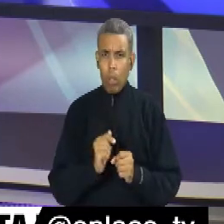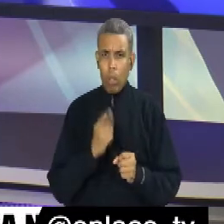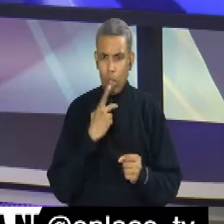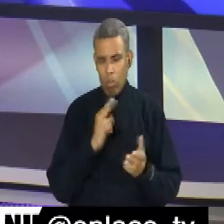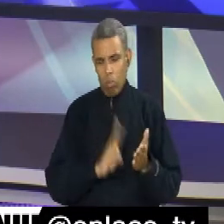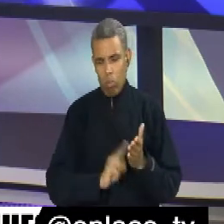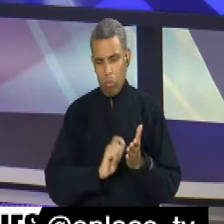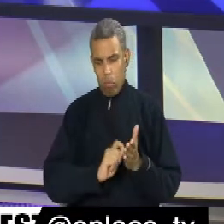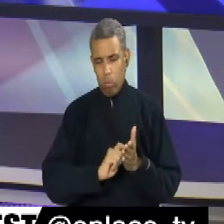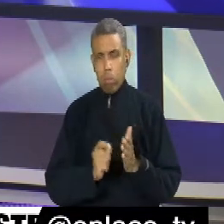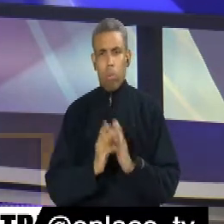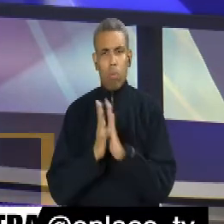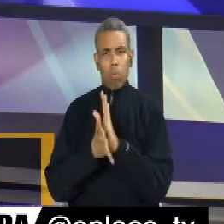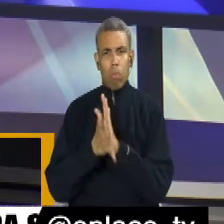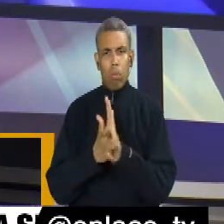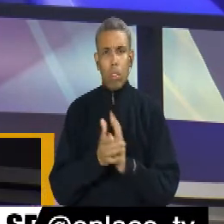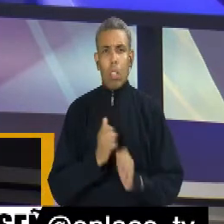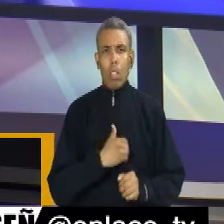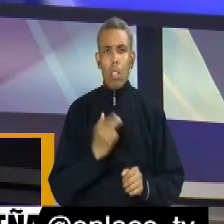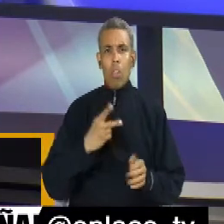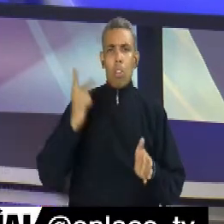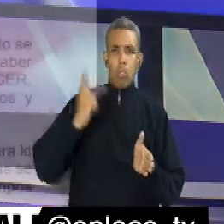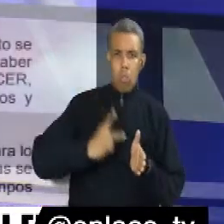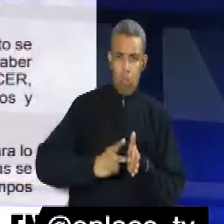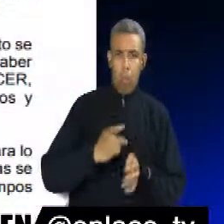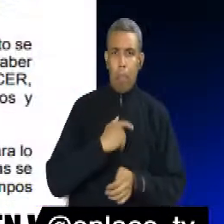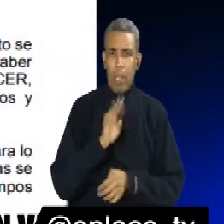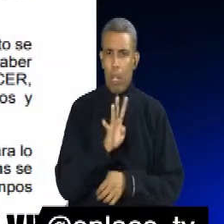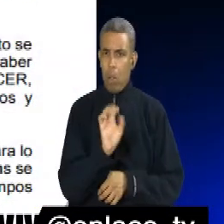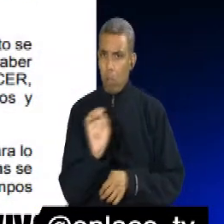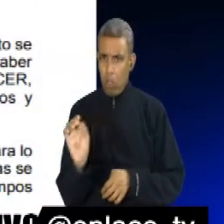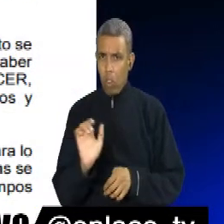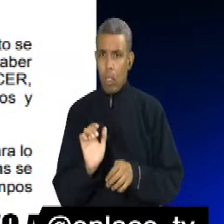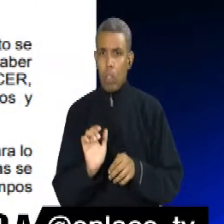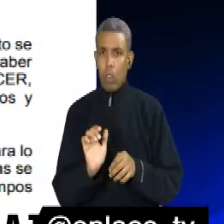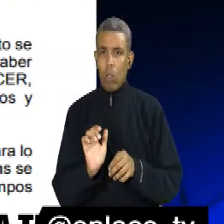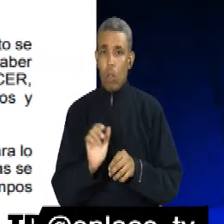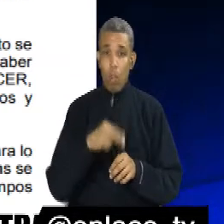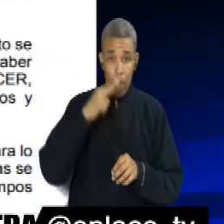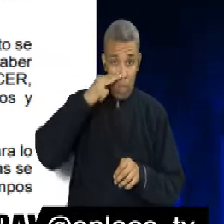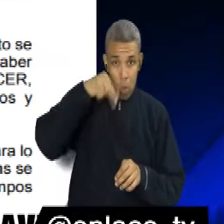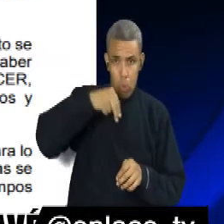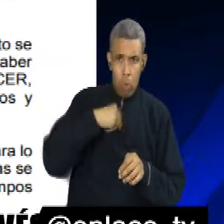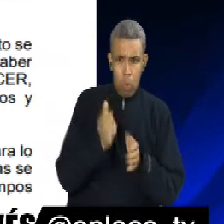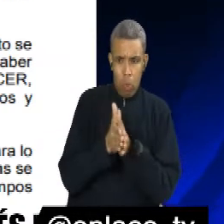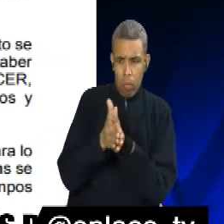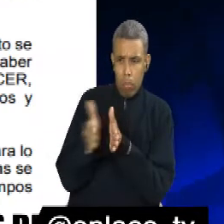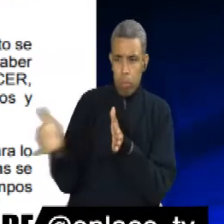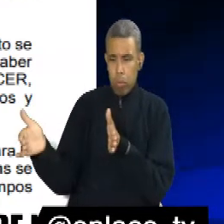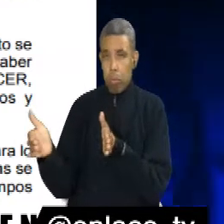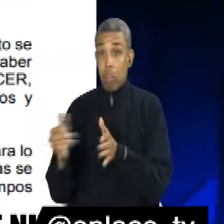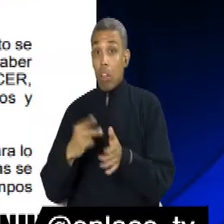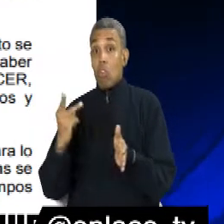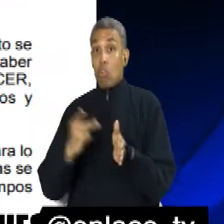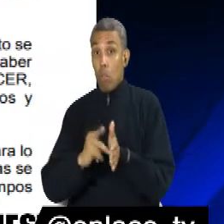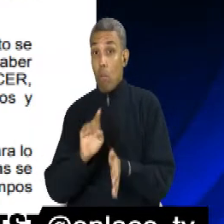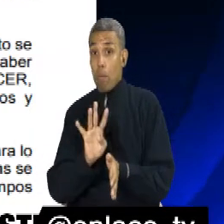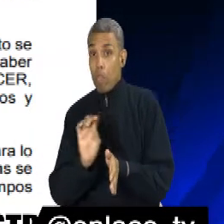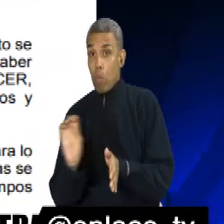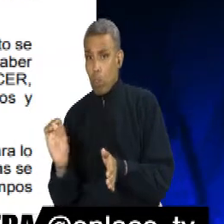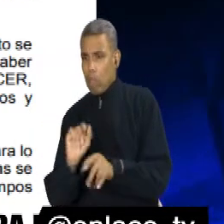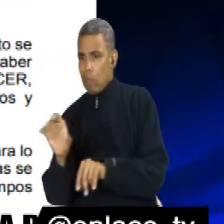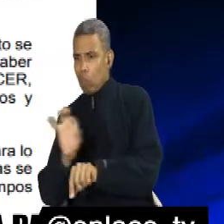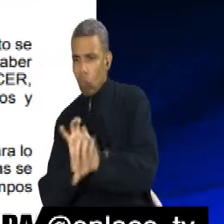generará 2.400 ocupaciones laborales durante el segundo semestre de este año. Los trabajadores que harán parte